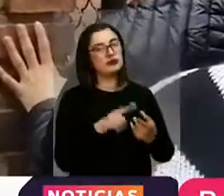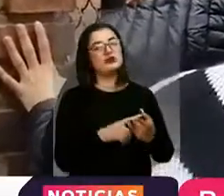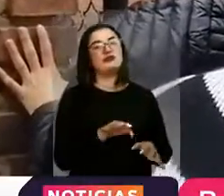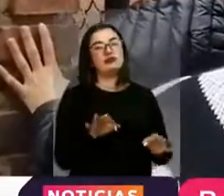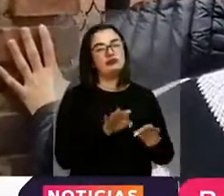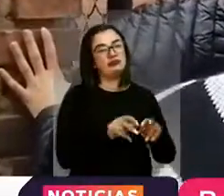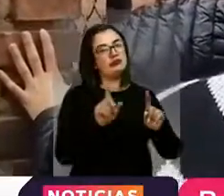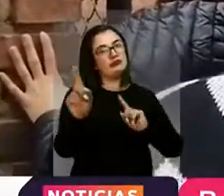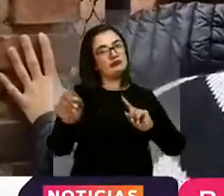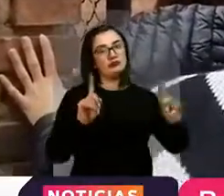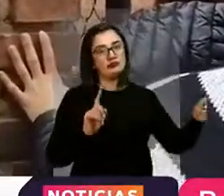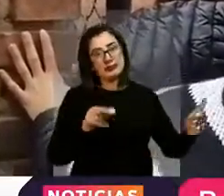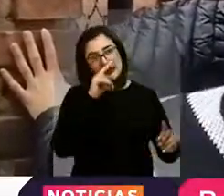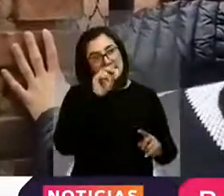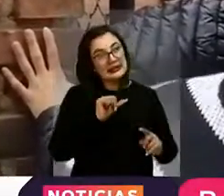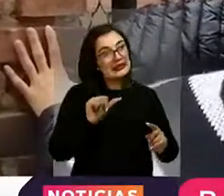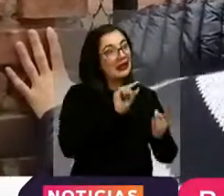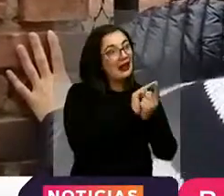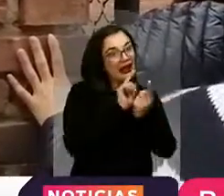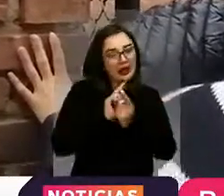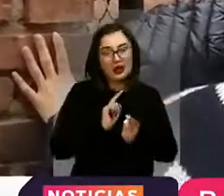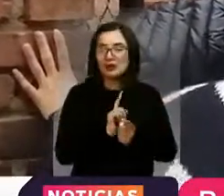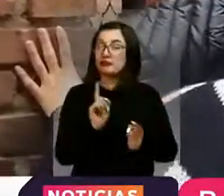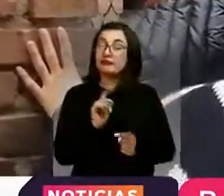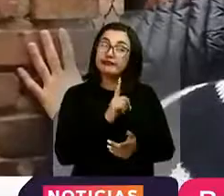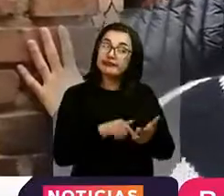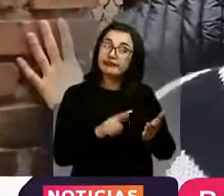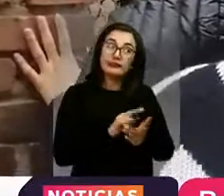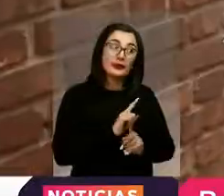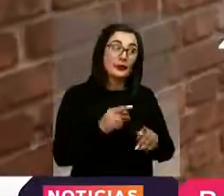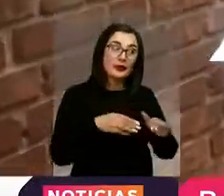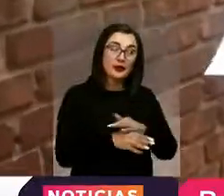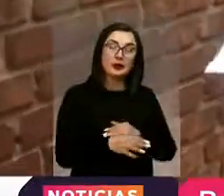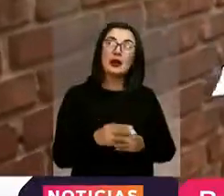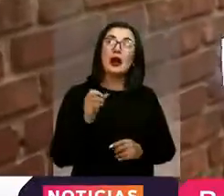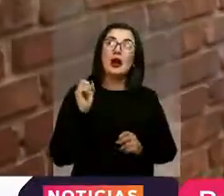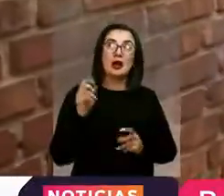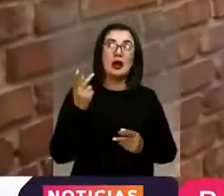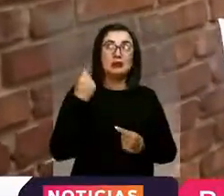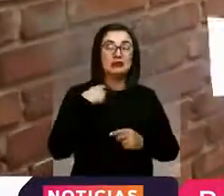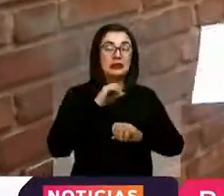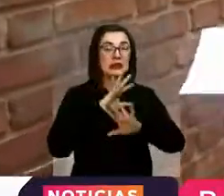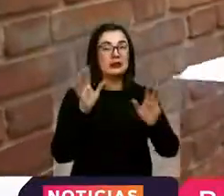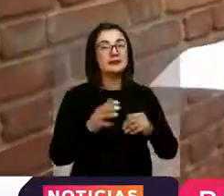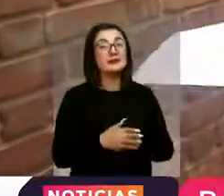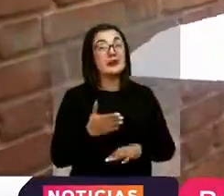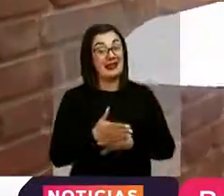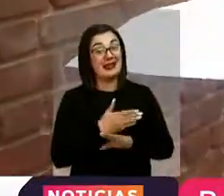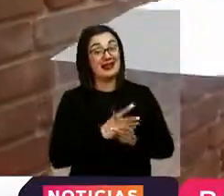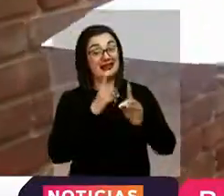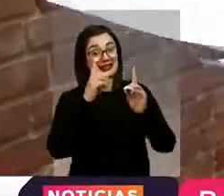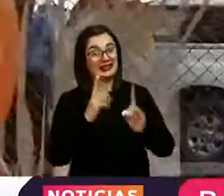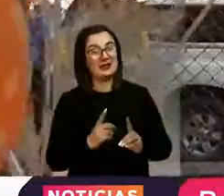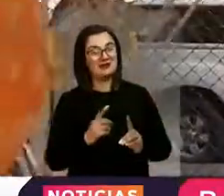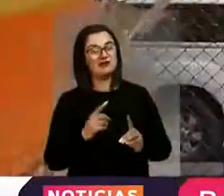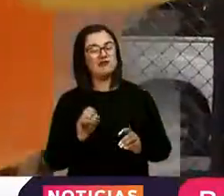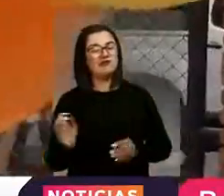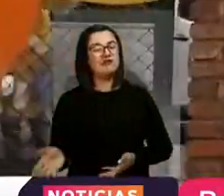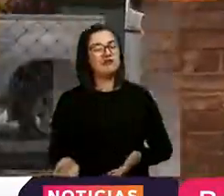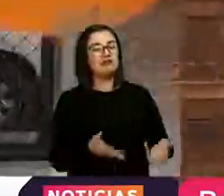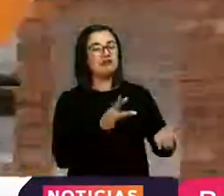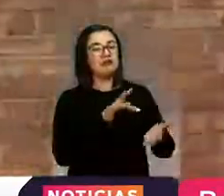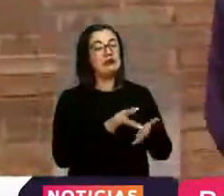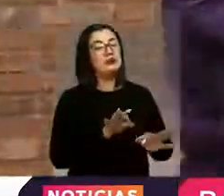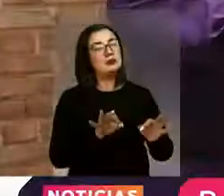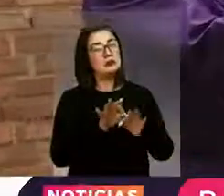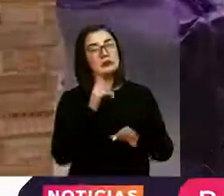con la niña que esté, porque si no, no puede volver al colegio. Entonces ella creo que lo tiene claro. Antes de tomar la decisión de la presencialidad, los padres de familia